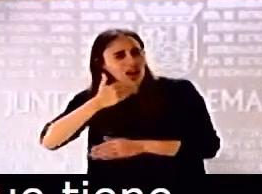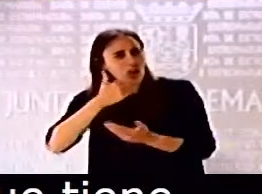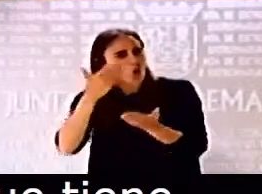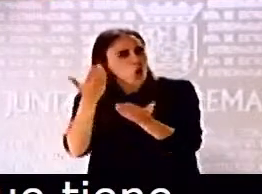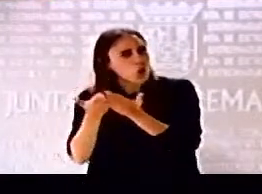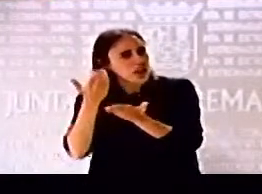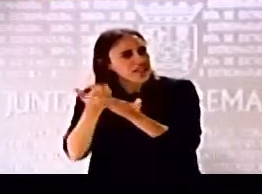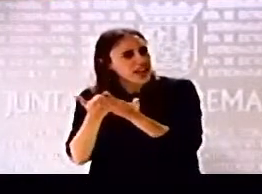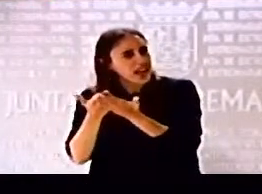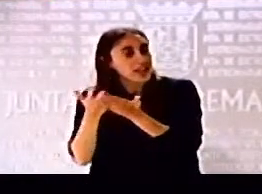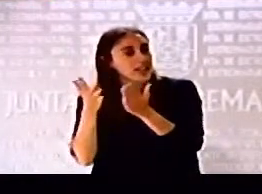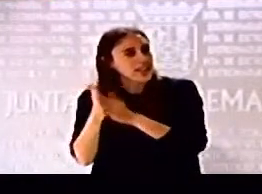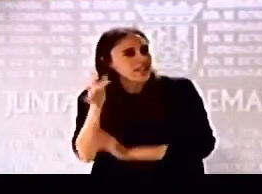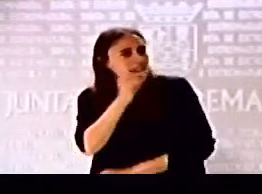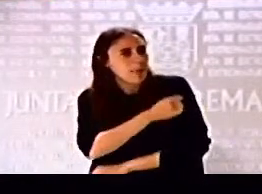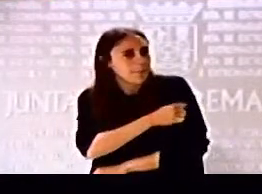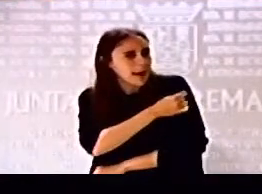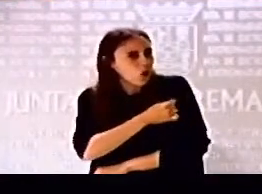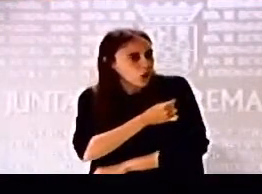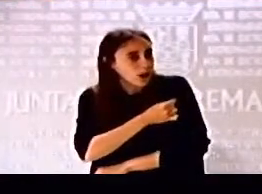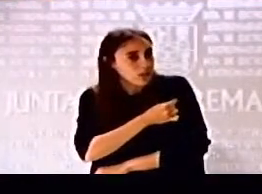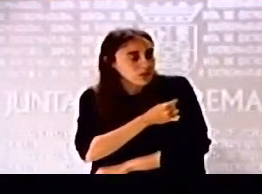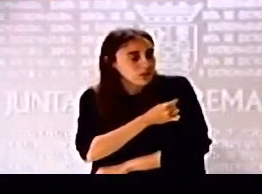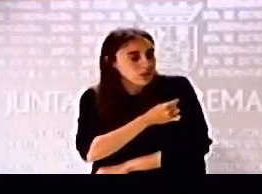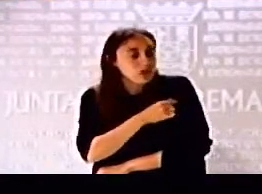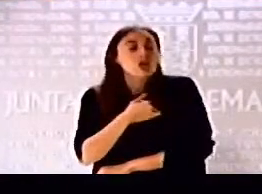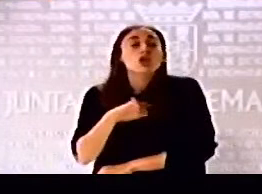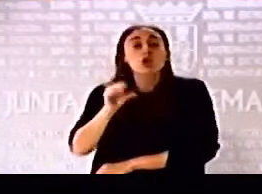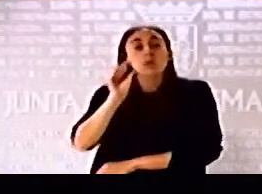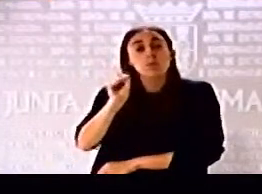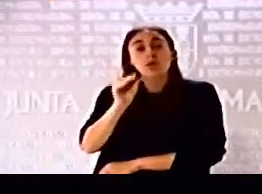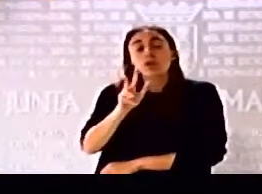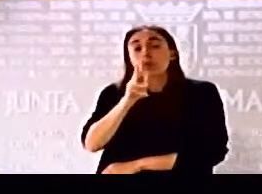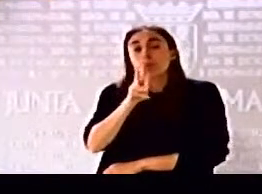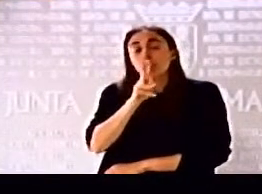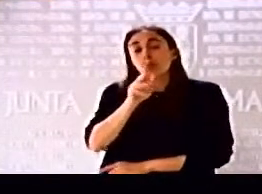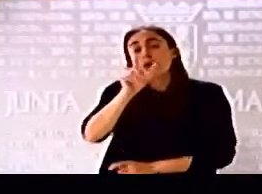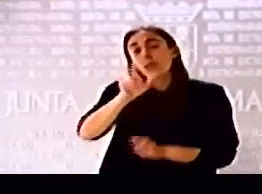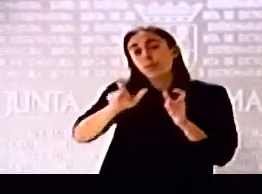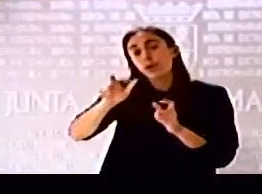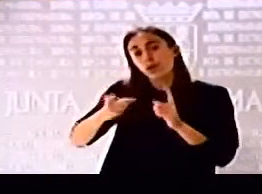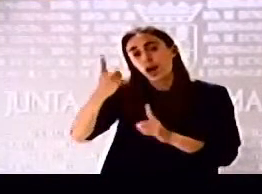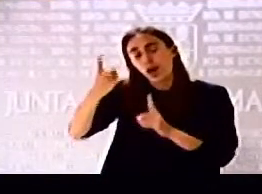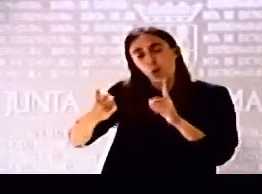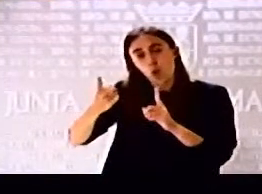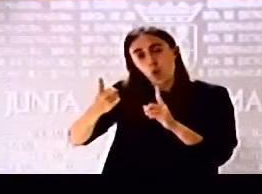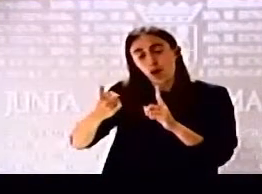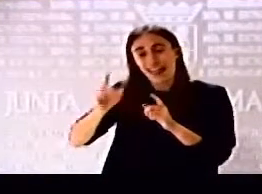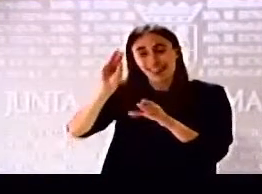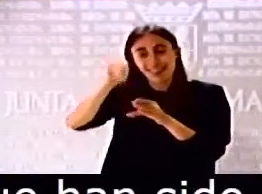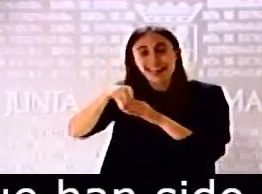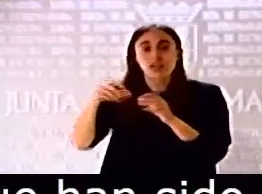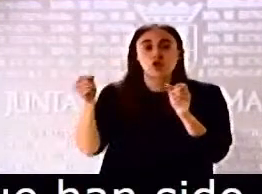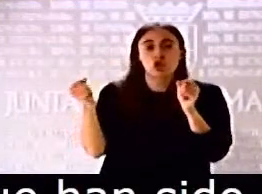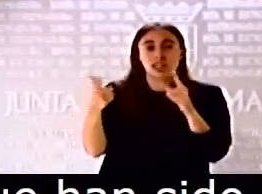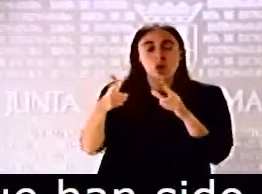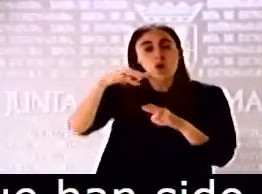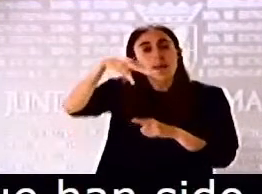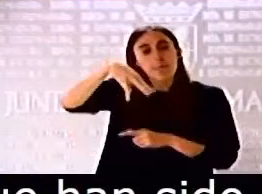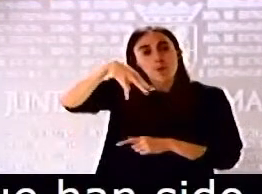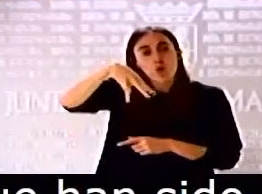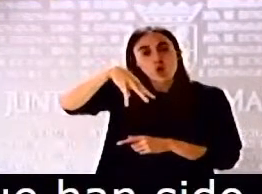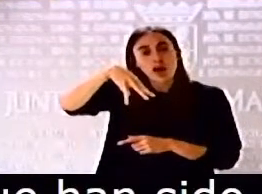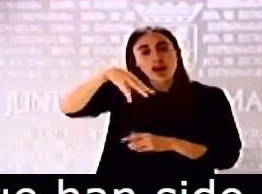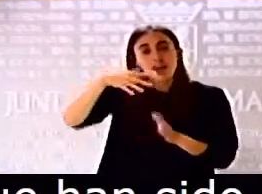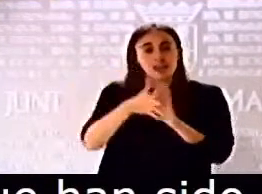justificante de que han sido vacunados? Se lo digo porque hay mucha gente que acude, que pertenecen a mutuas y demás, les apuntan